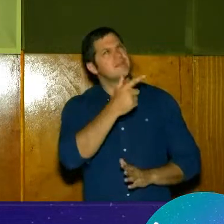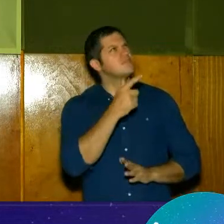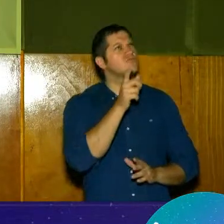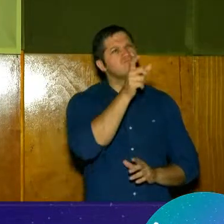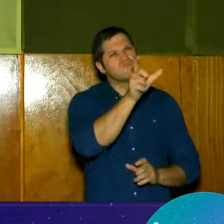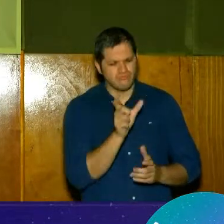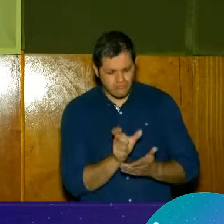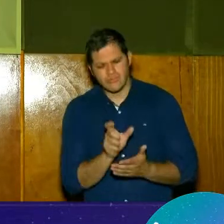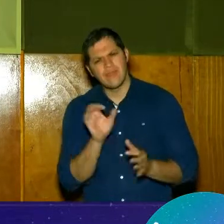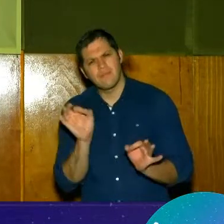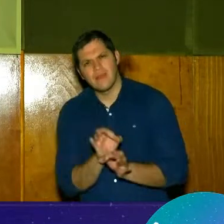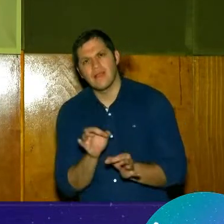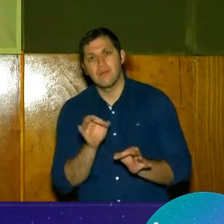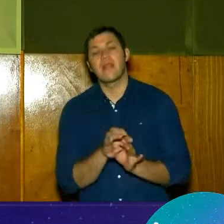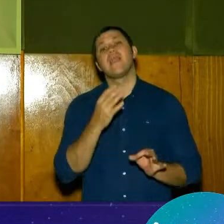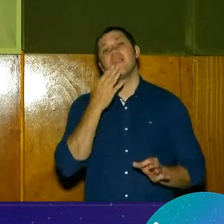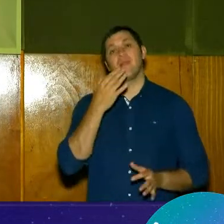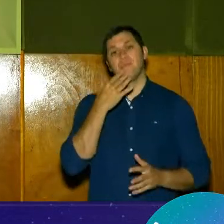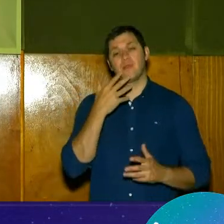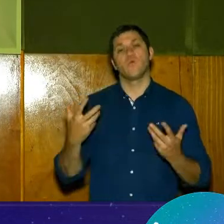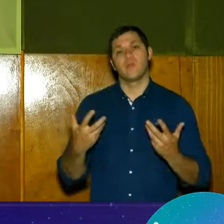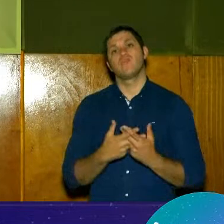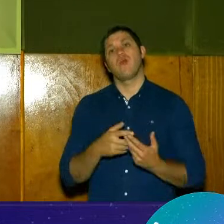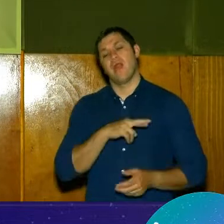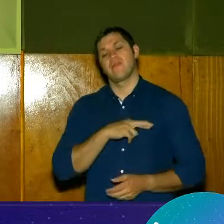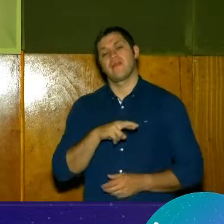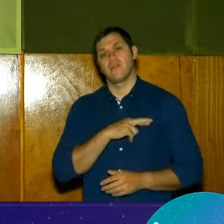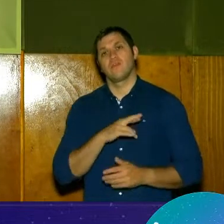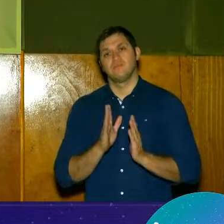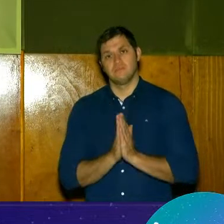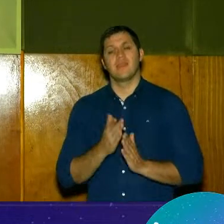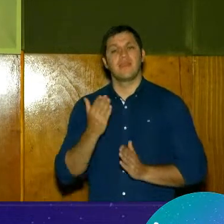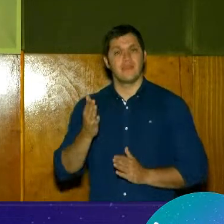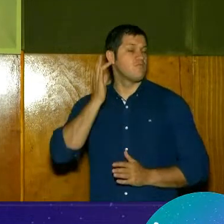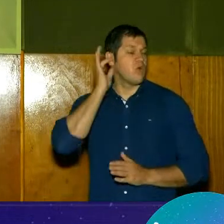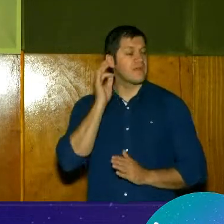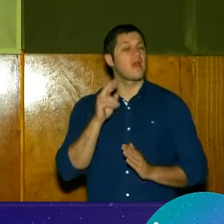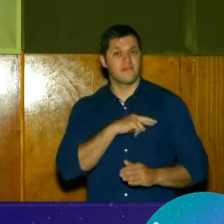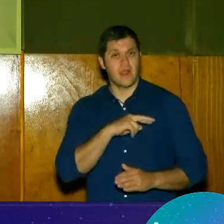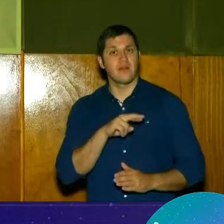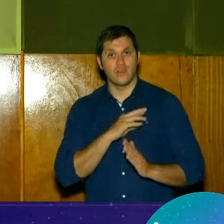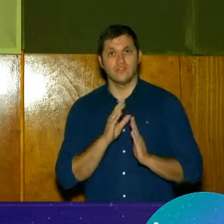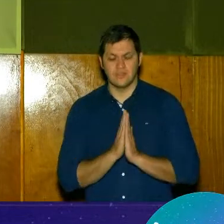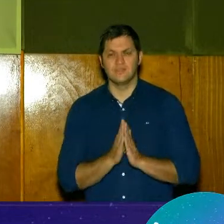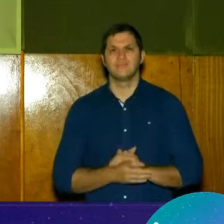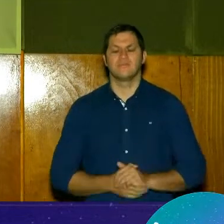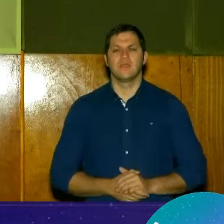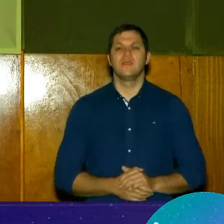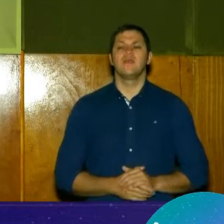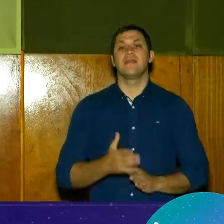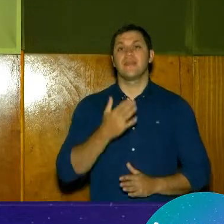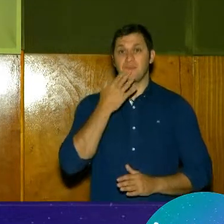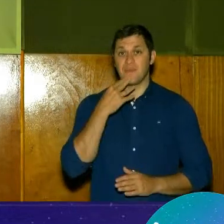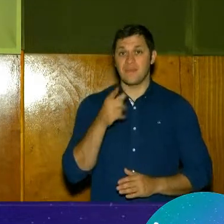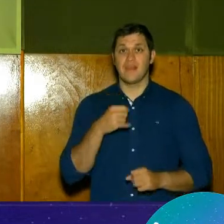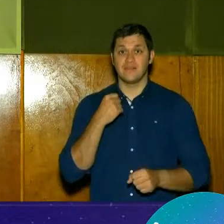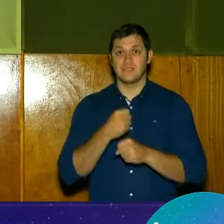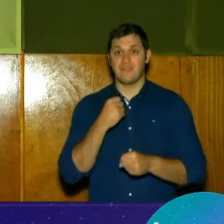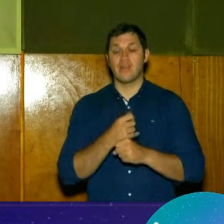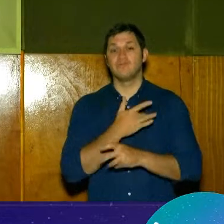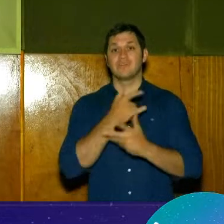lo que se conocía en la época y ella es la primera en eso y era un compendio claro de los conocimientos de la